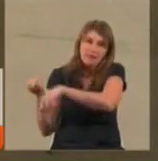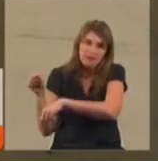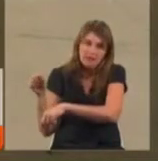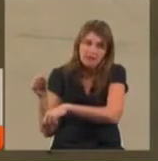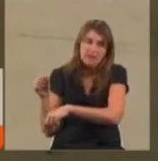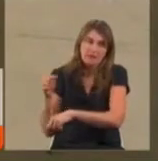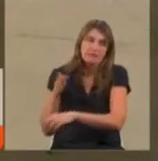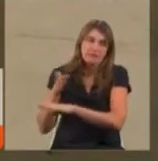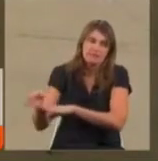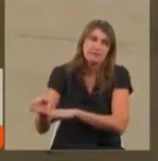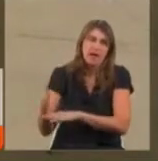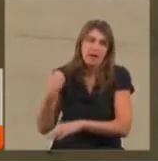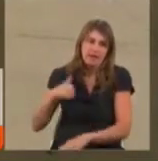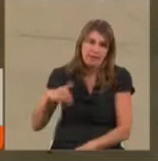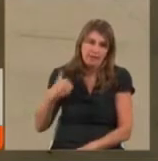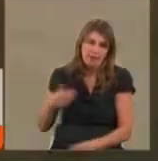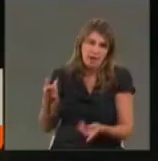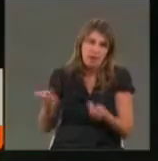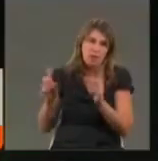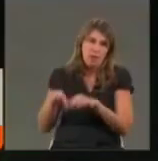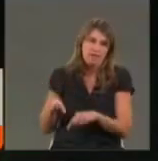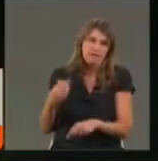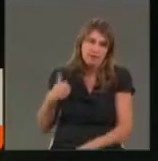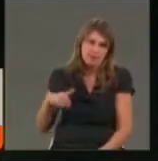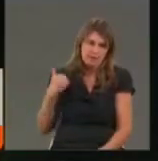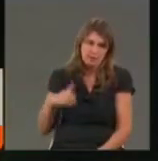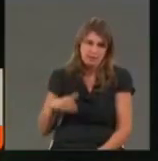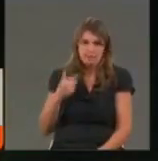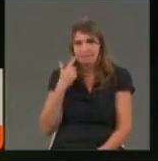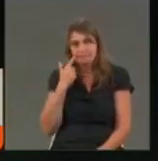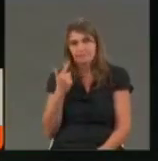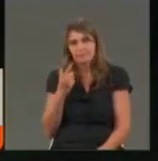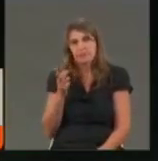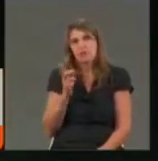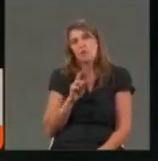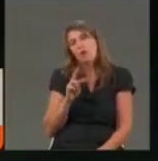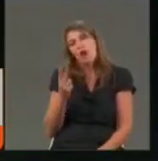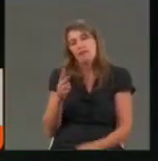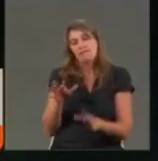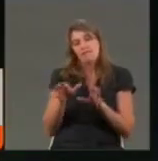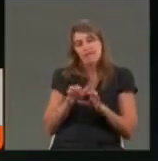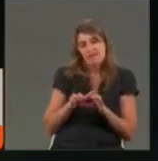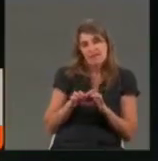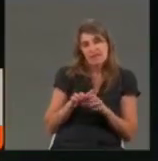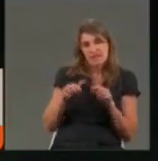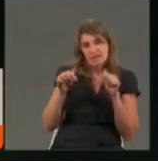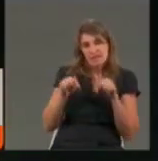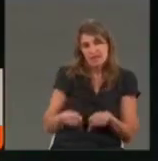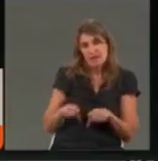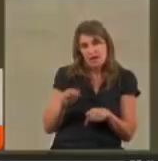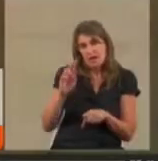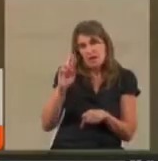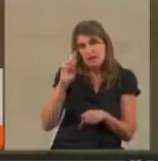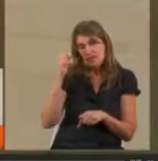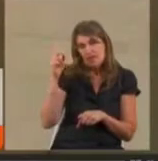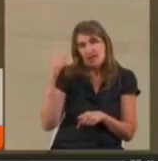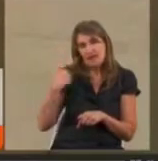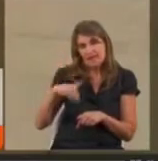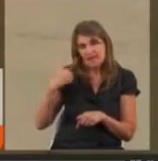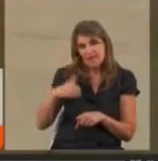su país de origen, sea argentino o sea residente. Hay muchos que por cuestiones laborales, como ya lo hemos venido